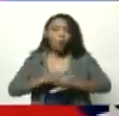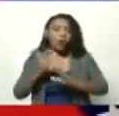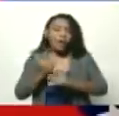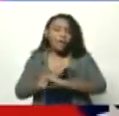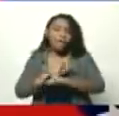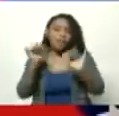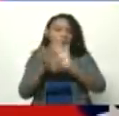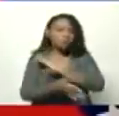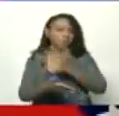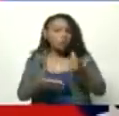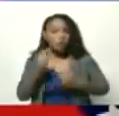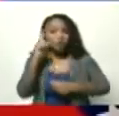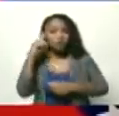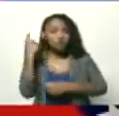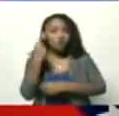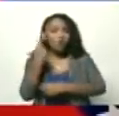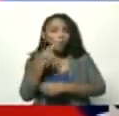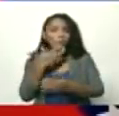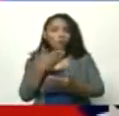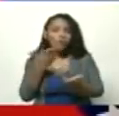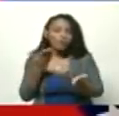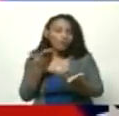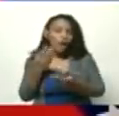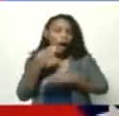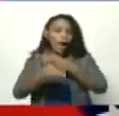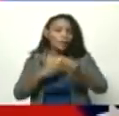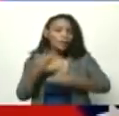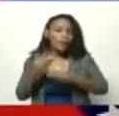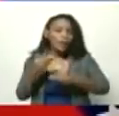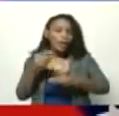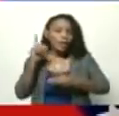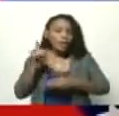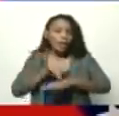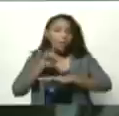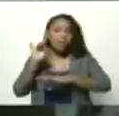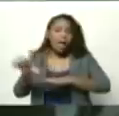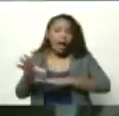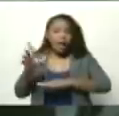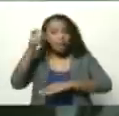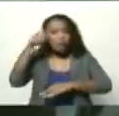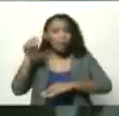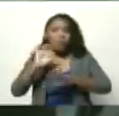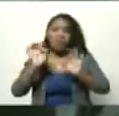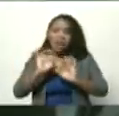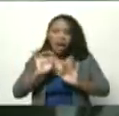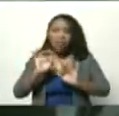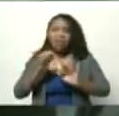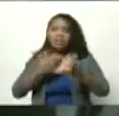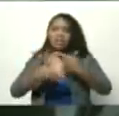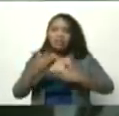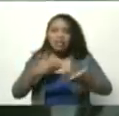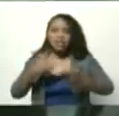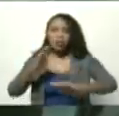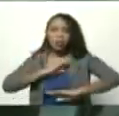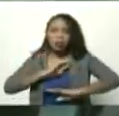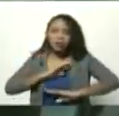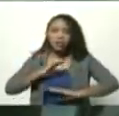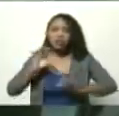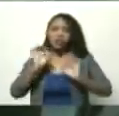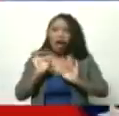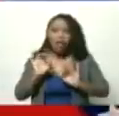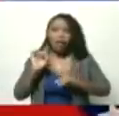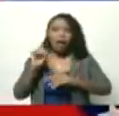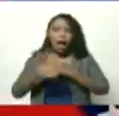propósito: dejar al pueblo sin sus bienes, sin sus servicios, para tratar con ello